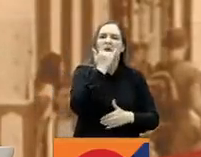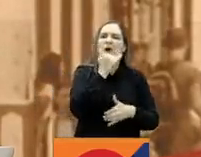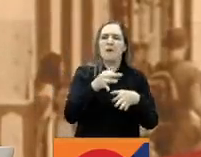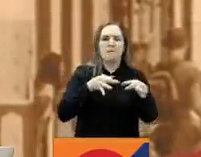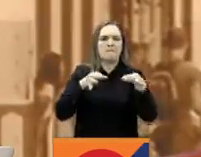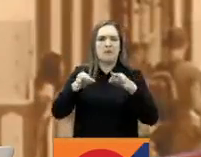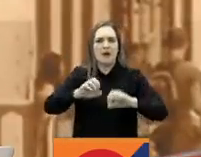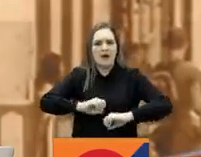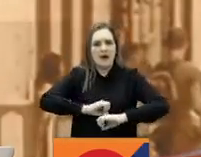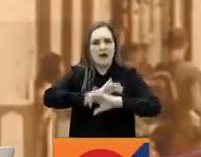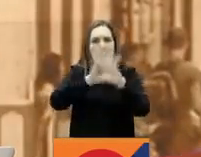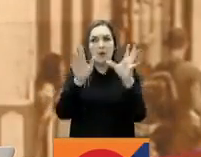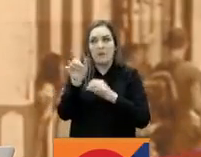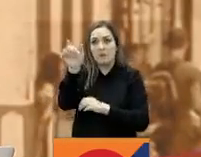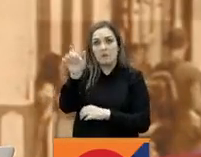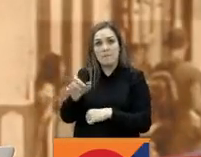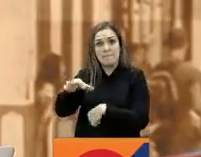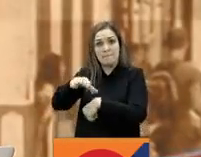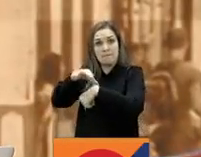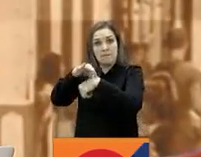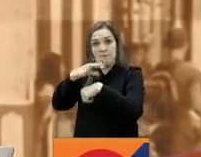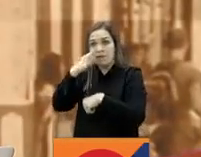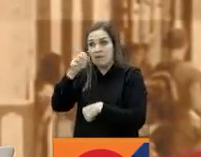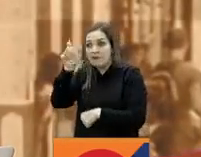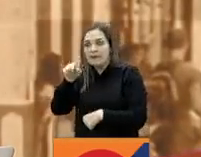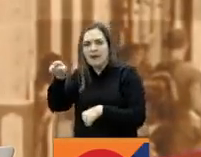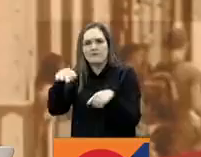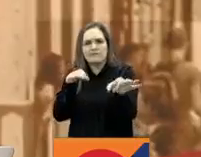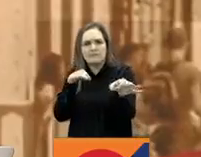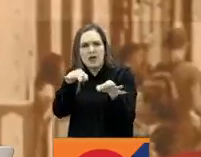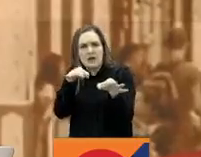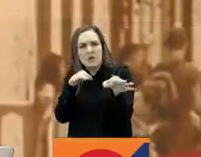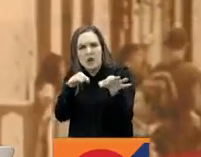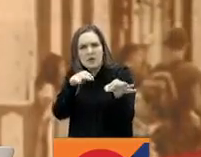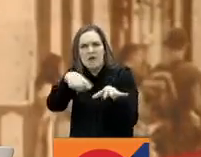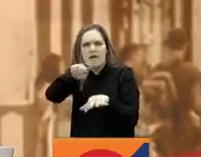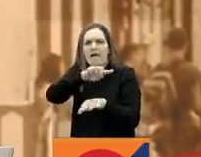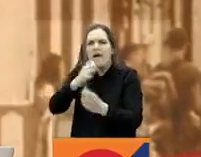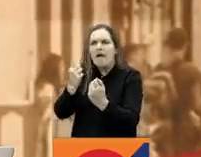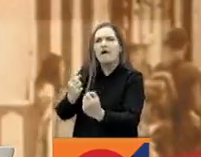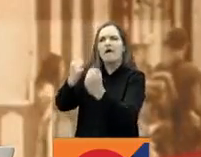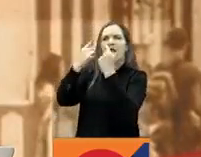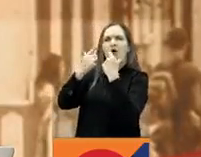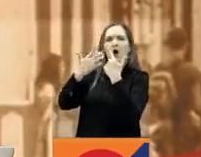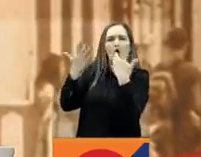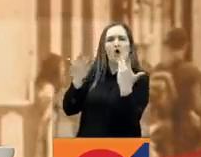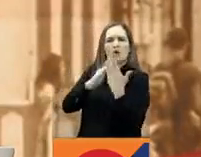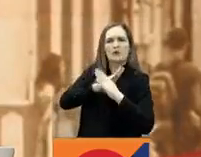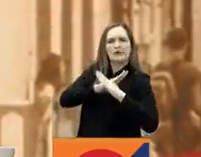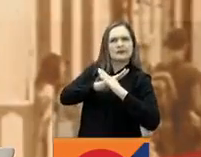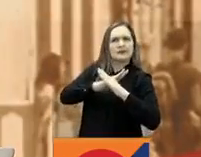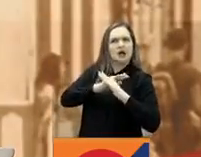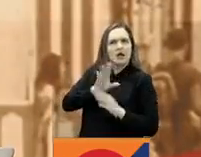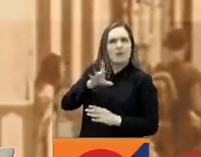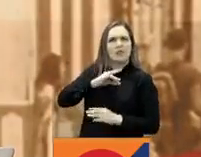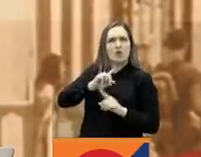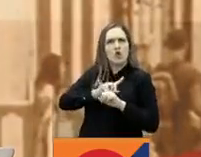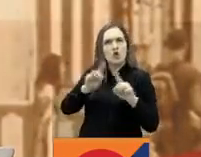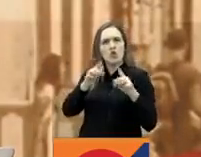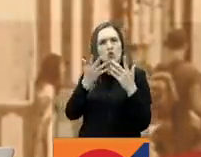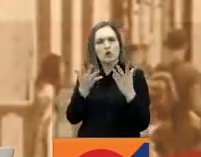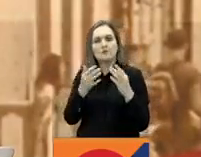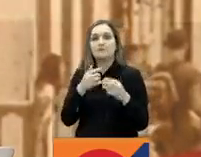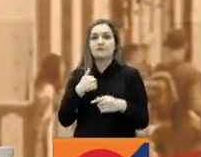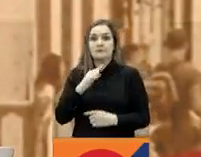baquero médico epidemiólogo para conocer las recomendaciones y así evitar por supuesto contagiarnos doctor vaquero primero nos